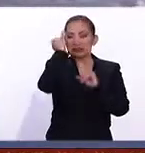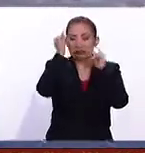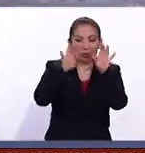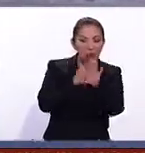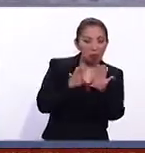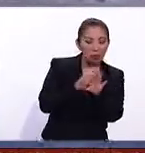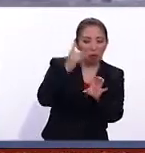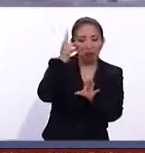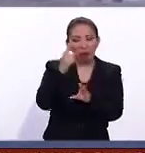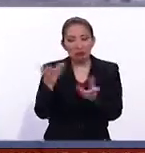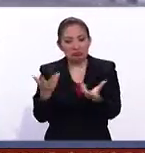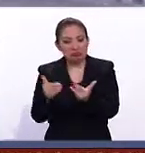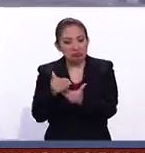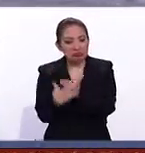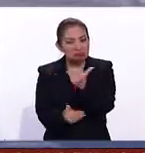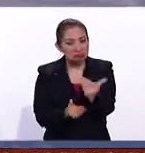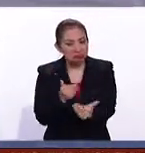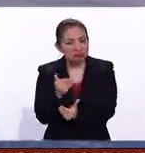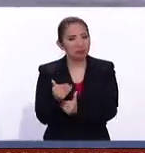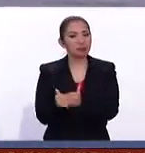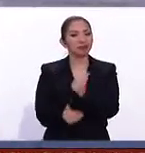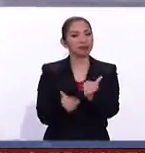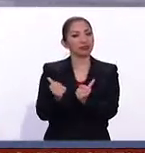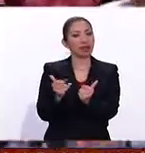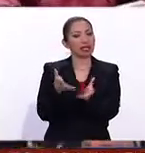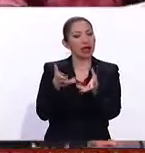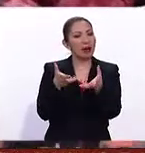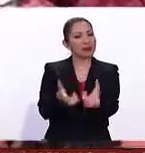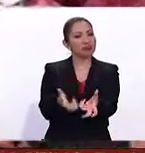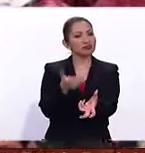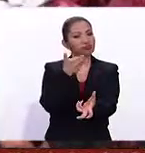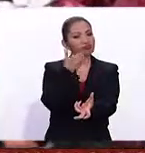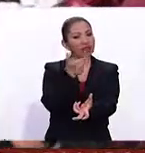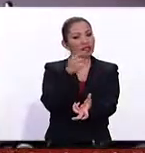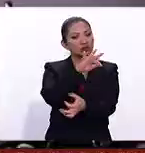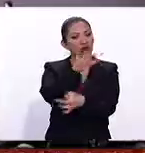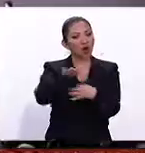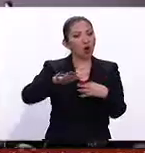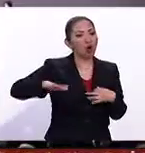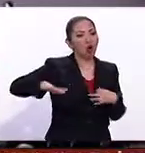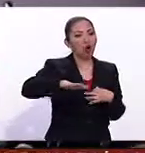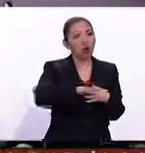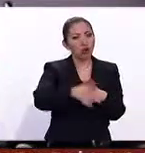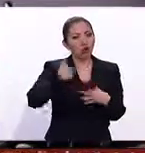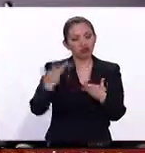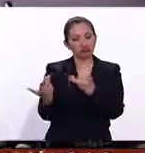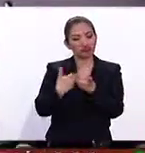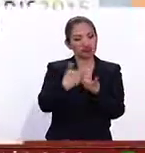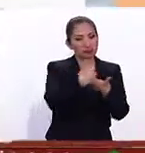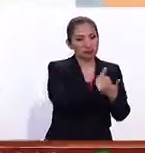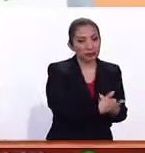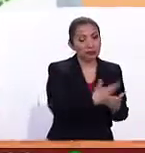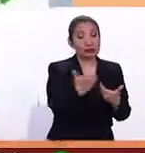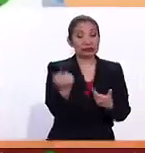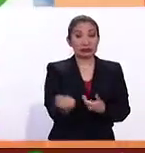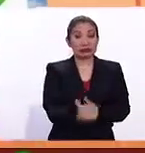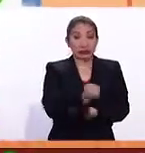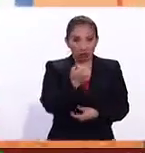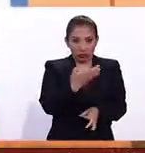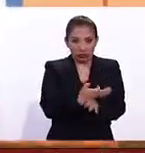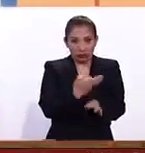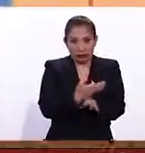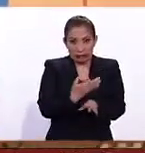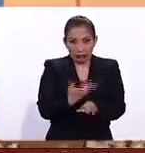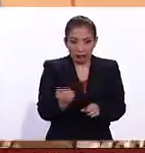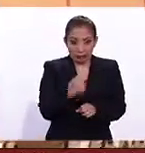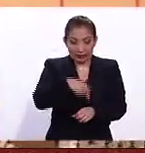imaginativos para plantearnos una ruta donde todos los actores estén involucrados. Claro. Afortunadamente, por el